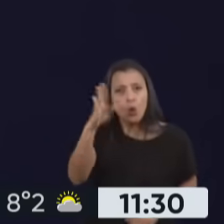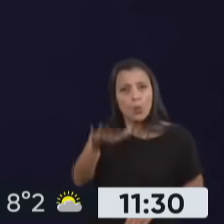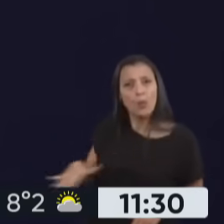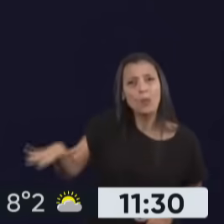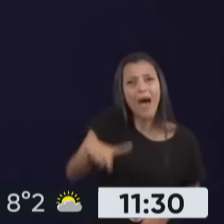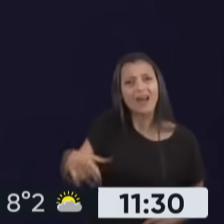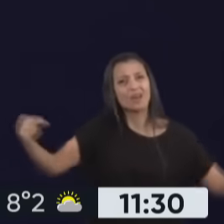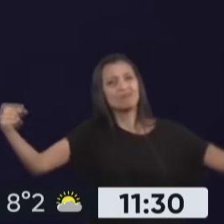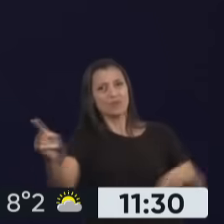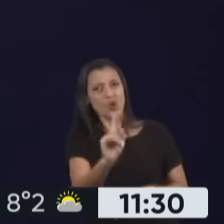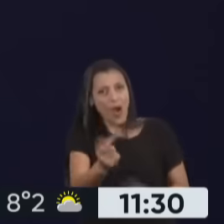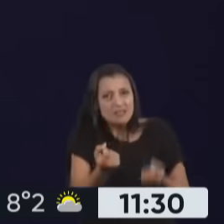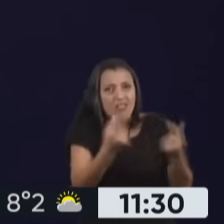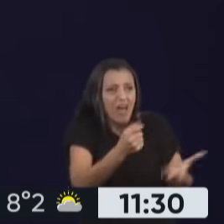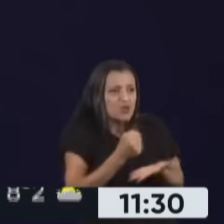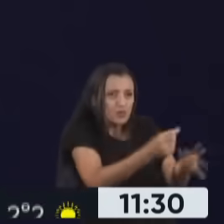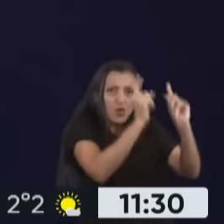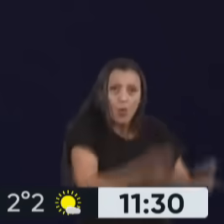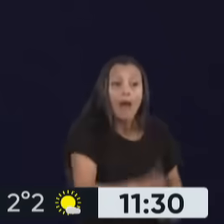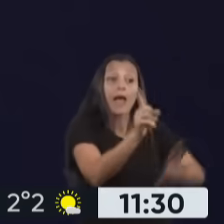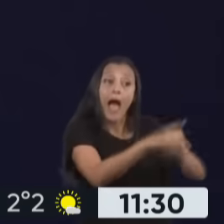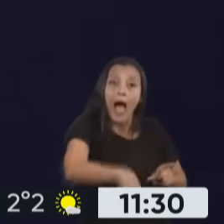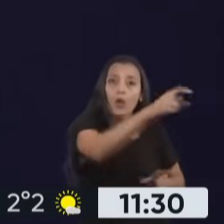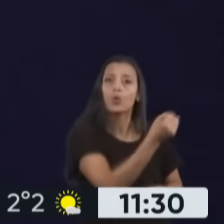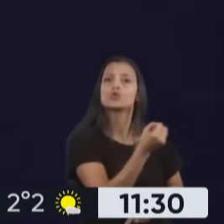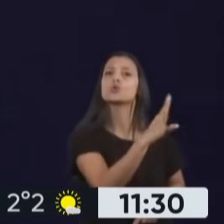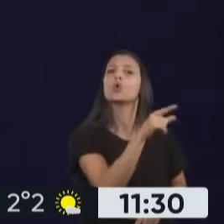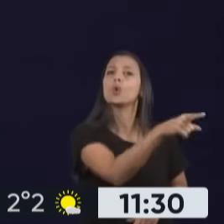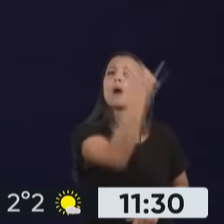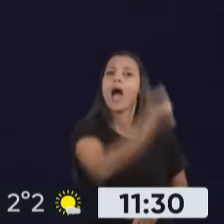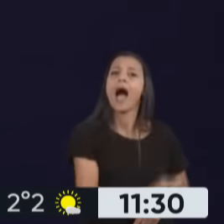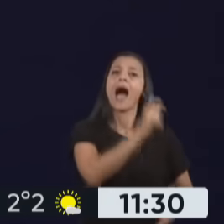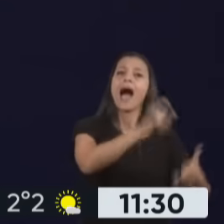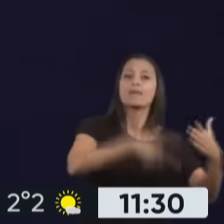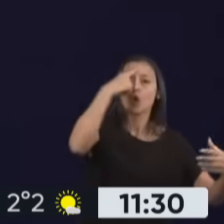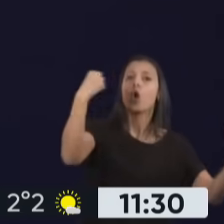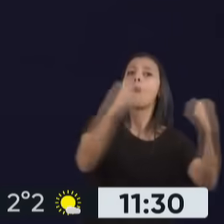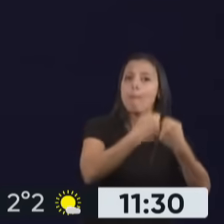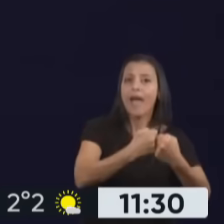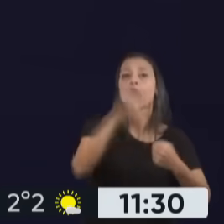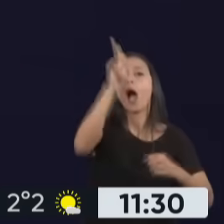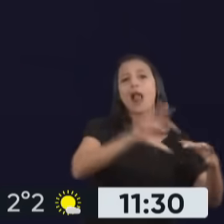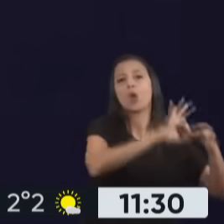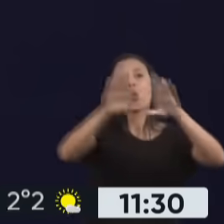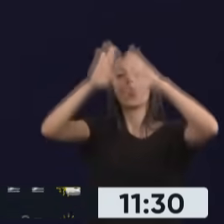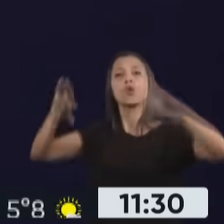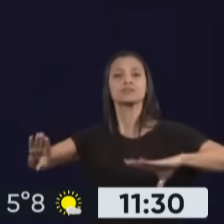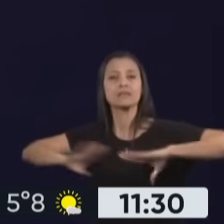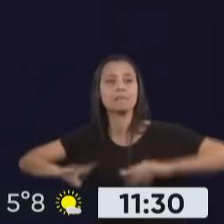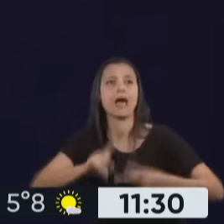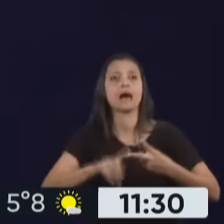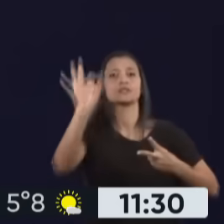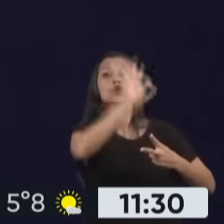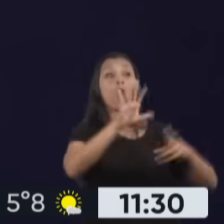pueblo. Estamos hablando de clubes que tienen convenios con importantes cadenas de gimnasios, clubes de